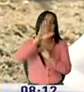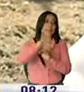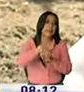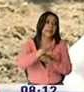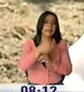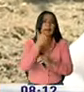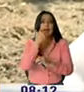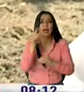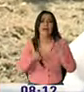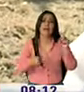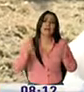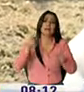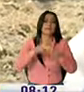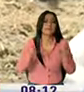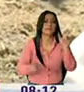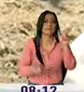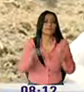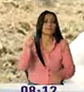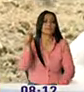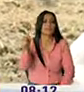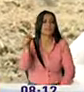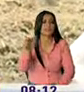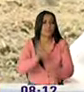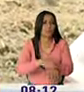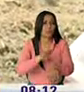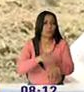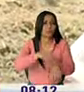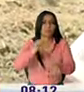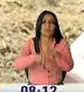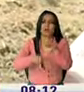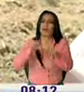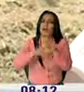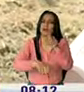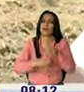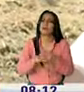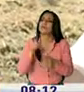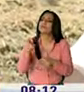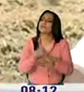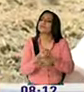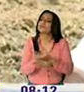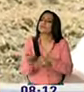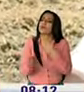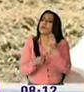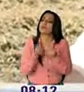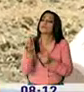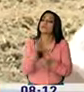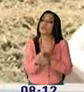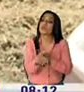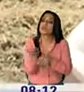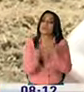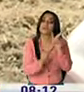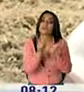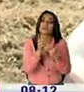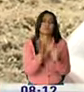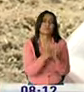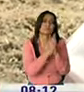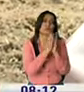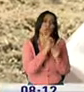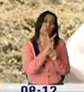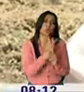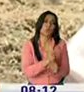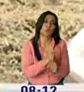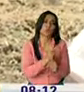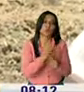la gente es muy dañina, oiga. ¿Qué recomienda a la ciudadanía entonces? Que cuiden, que